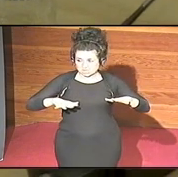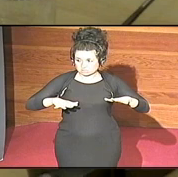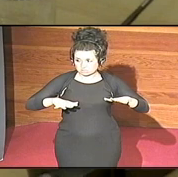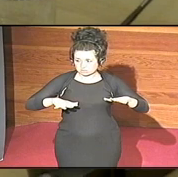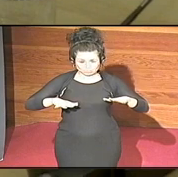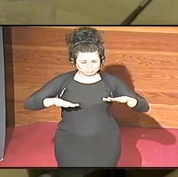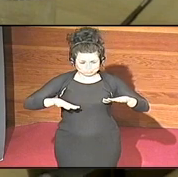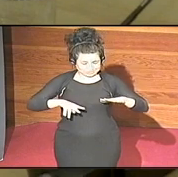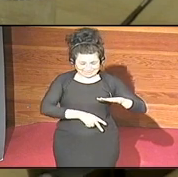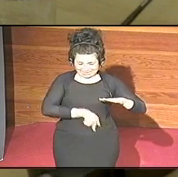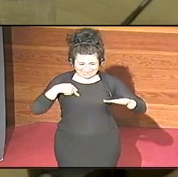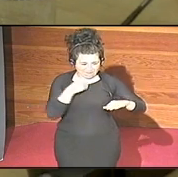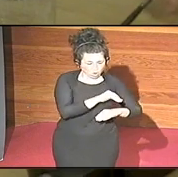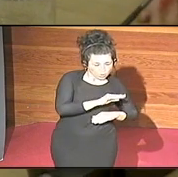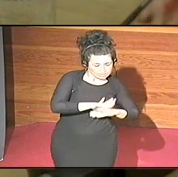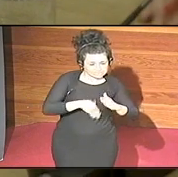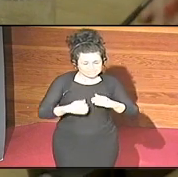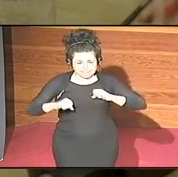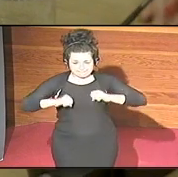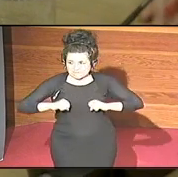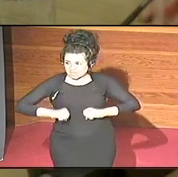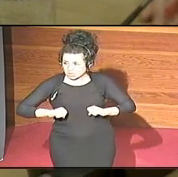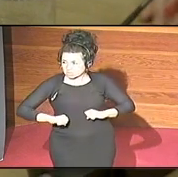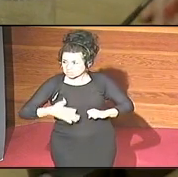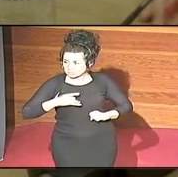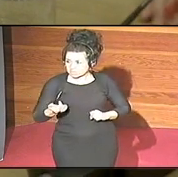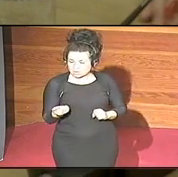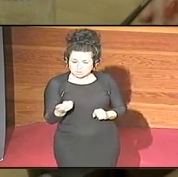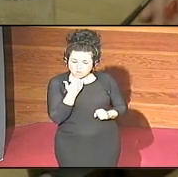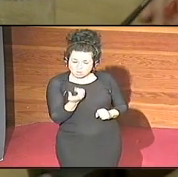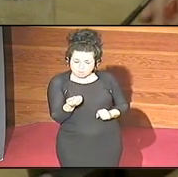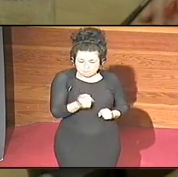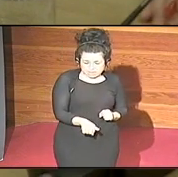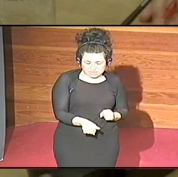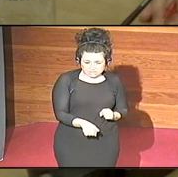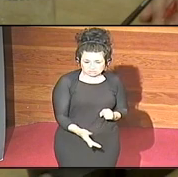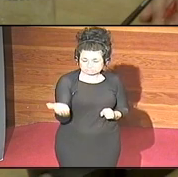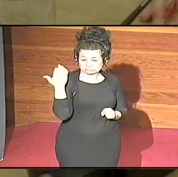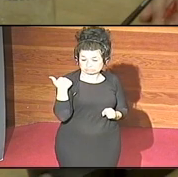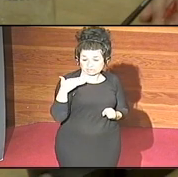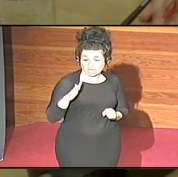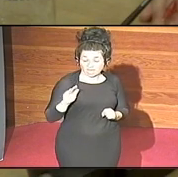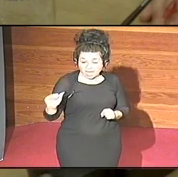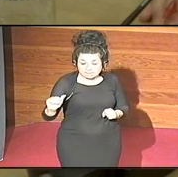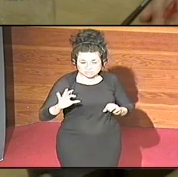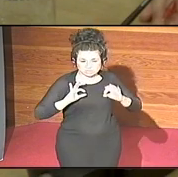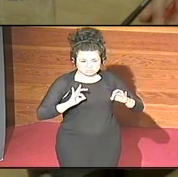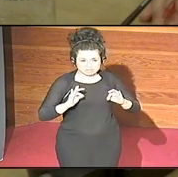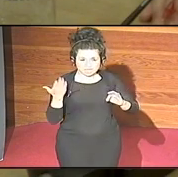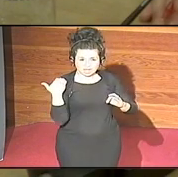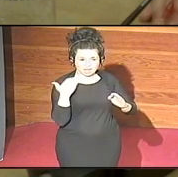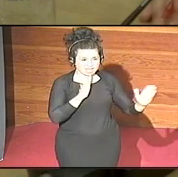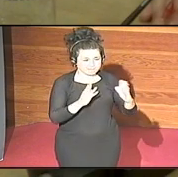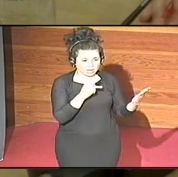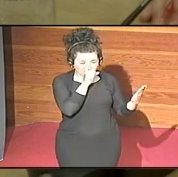mayores, ¿ve usted que pase algo parecido a lo que pasó en vamos a decir, aventura especial de Afganistán en los 80,